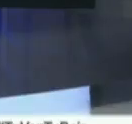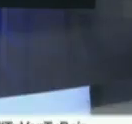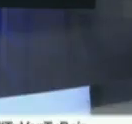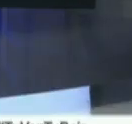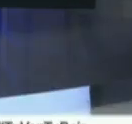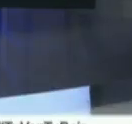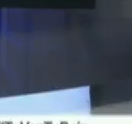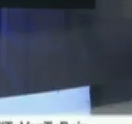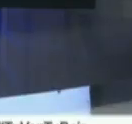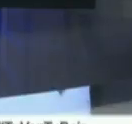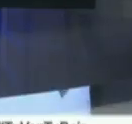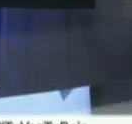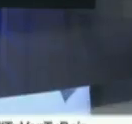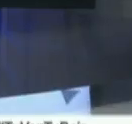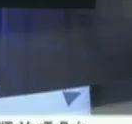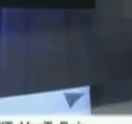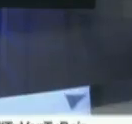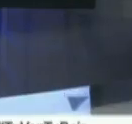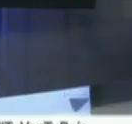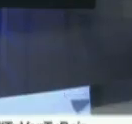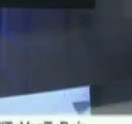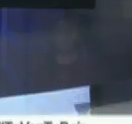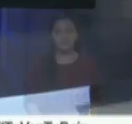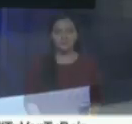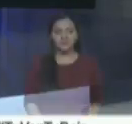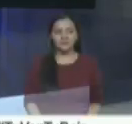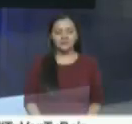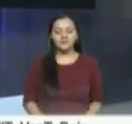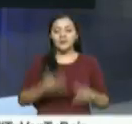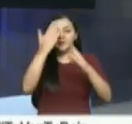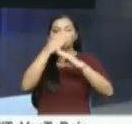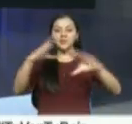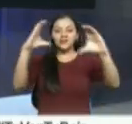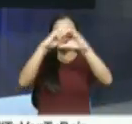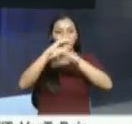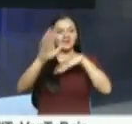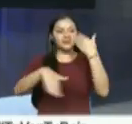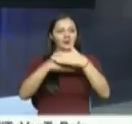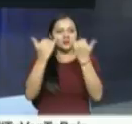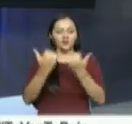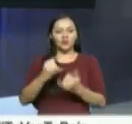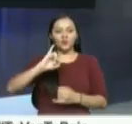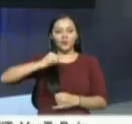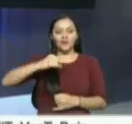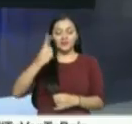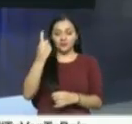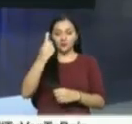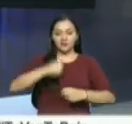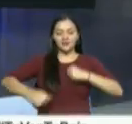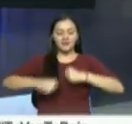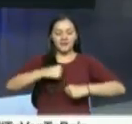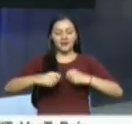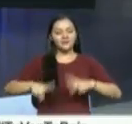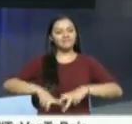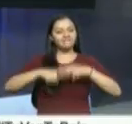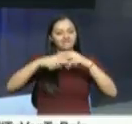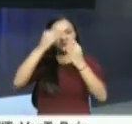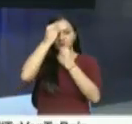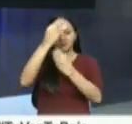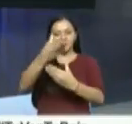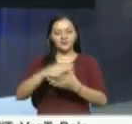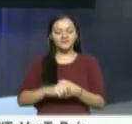Muy buenas noches, amigos y amigas. Bienvenidos a su Noticiero Ciudadano, emisión estelar de este jueves 11 de mayo. Empecemos con la